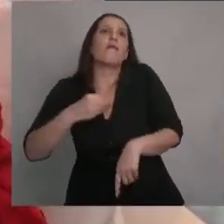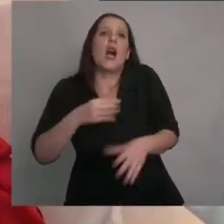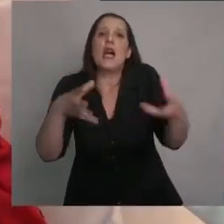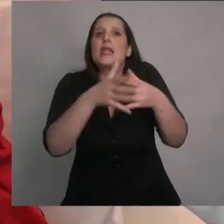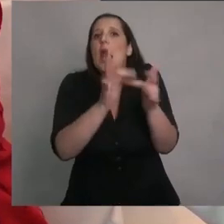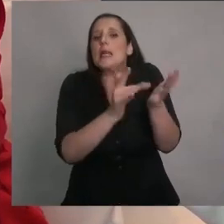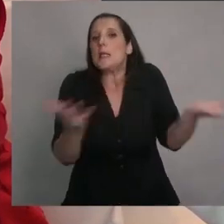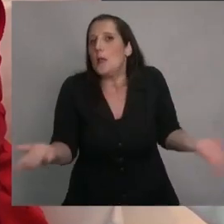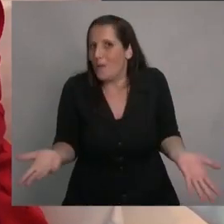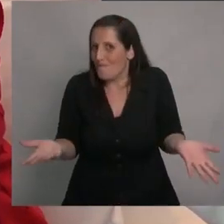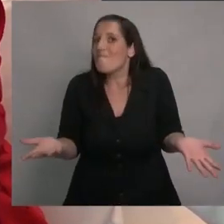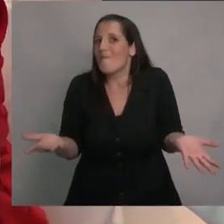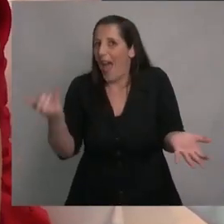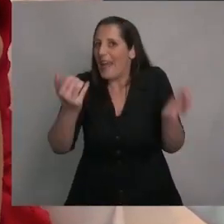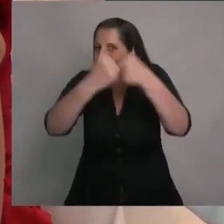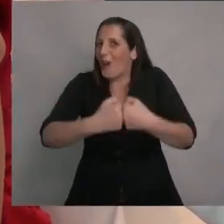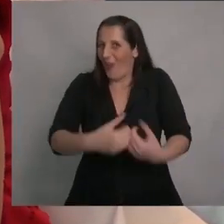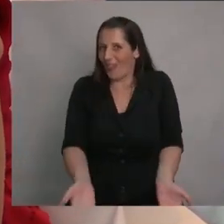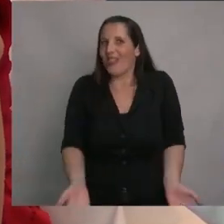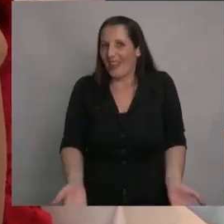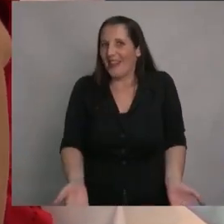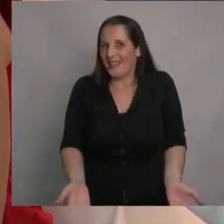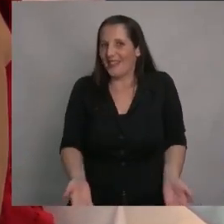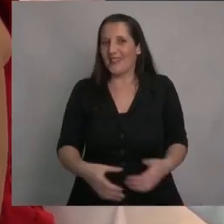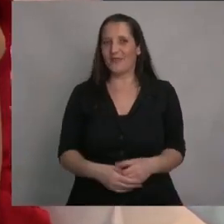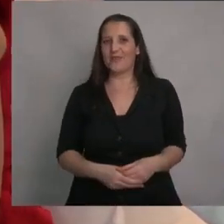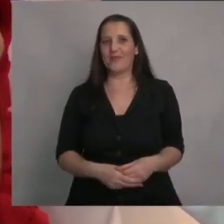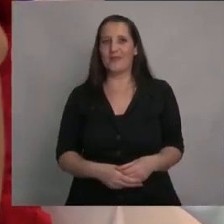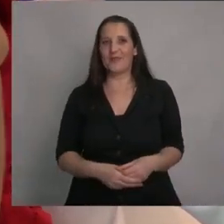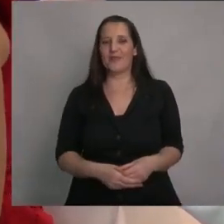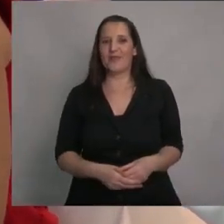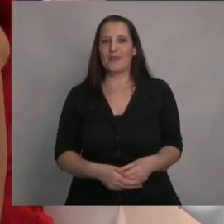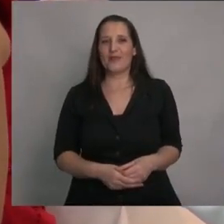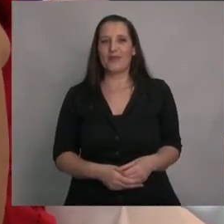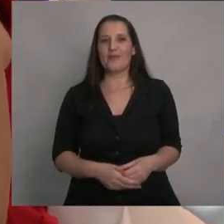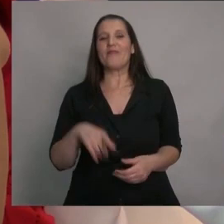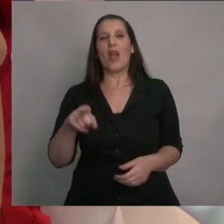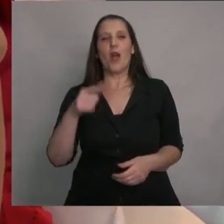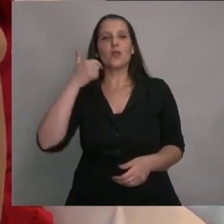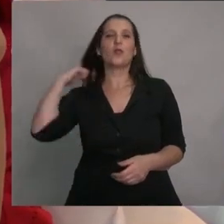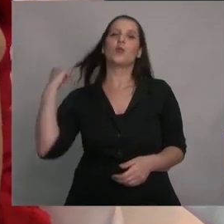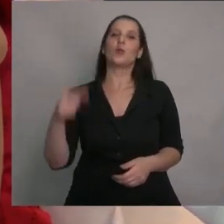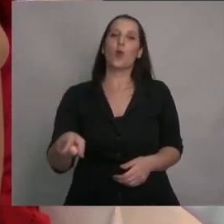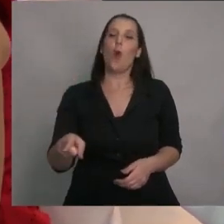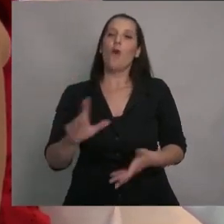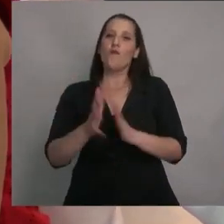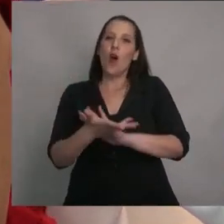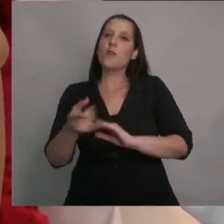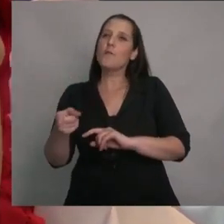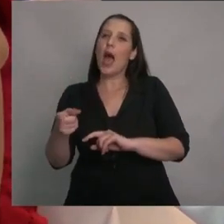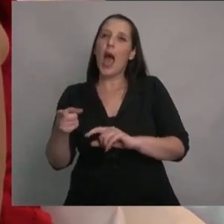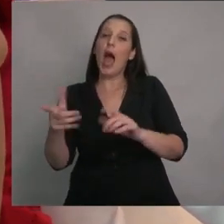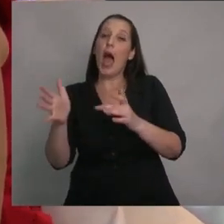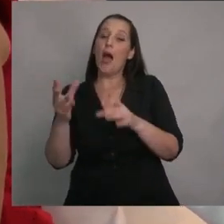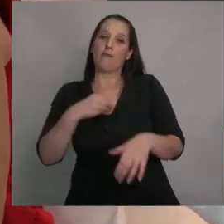centro de este fanatismo religioso, o sea, su clave, su, su manera de enunciarse